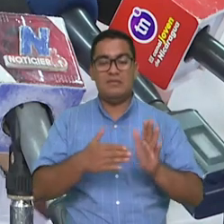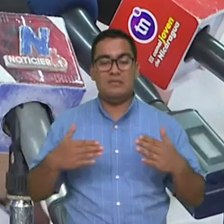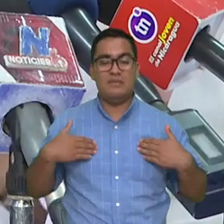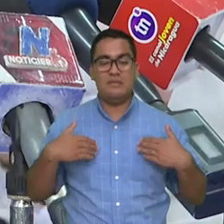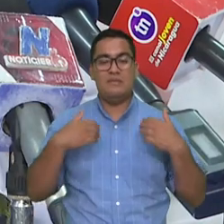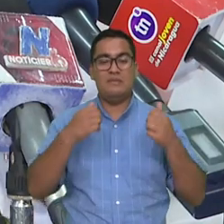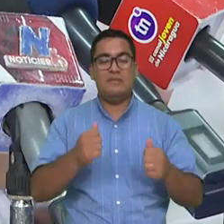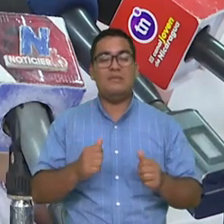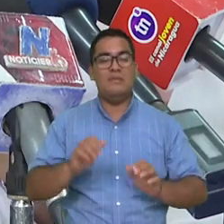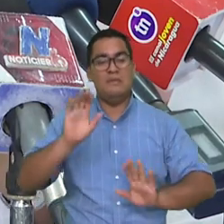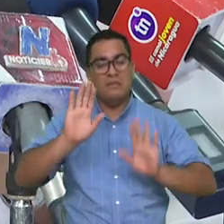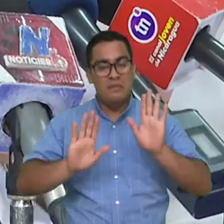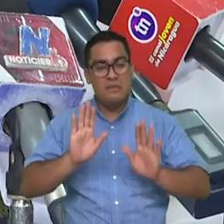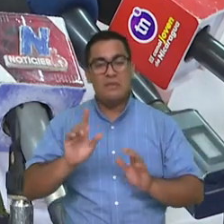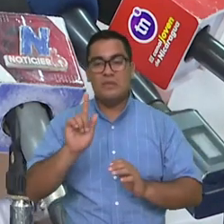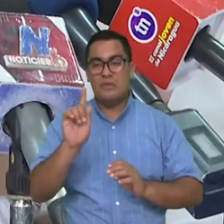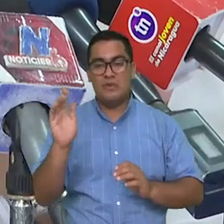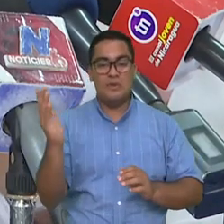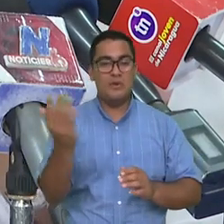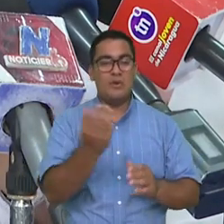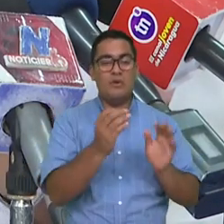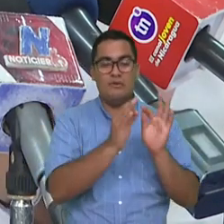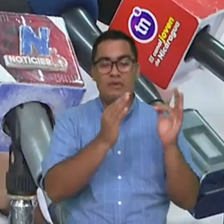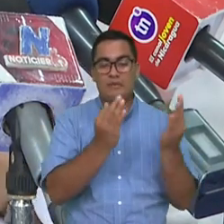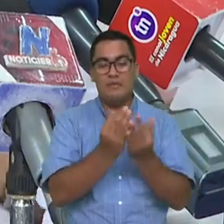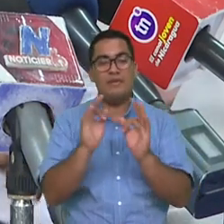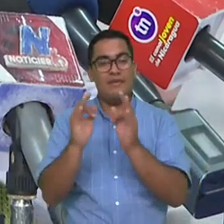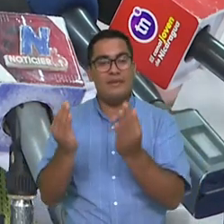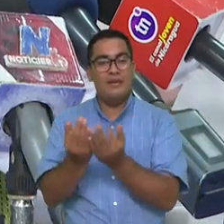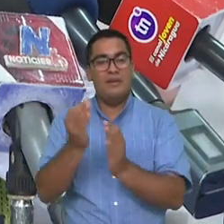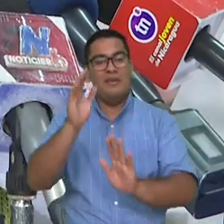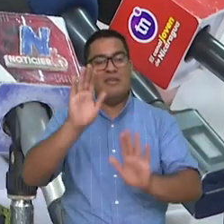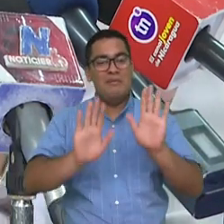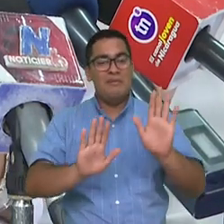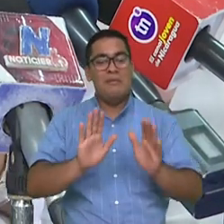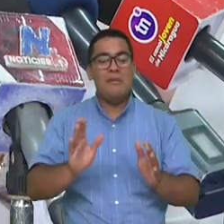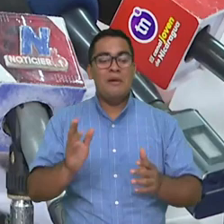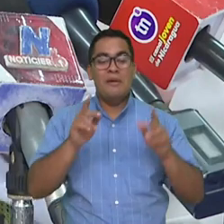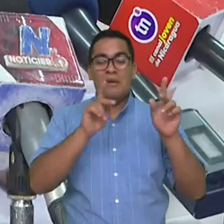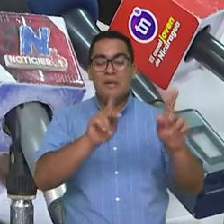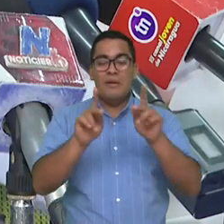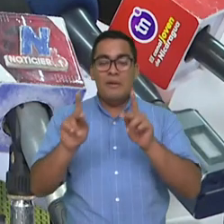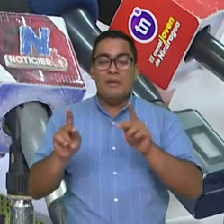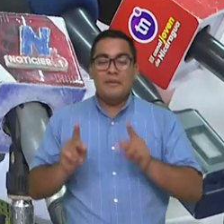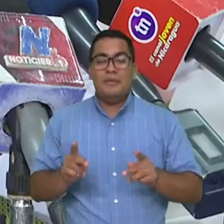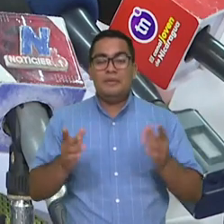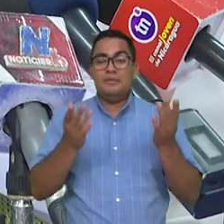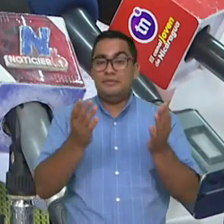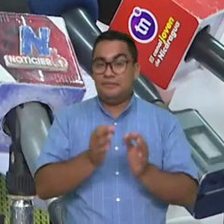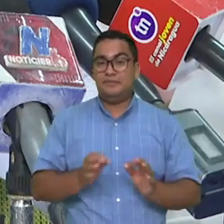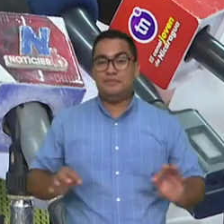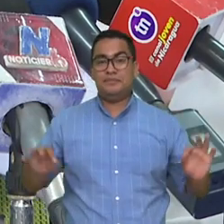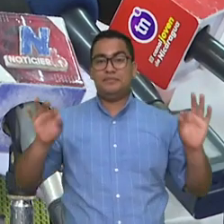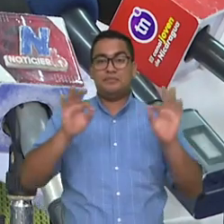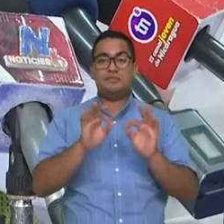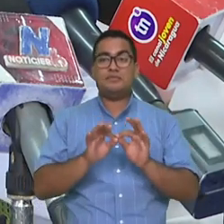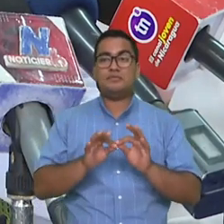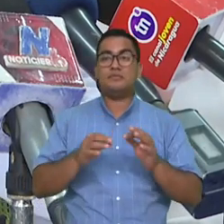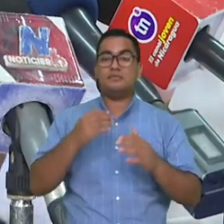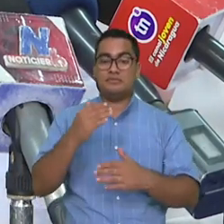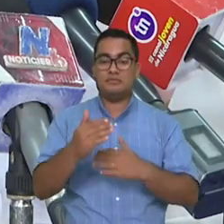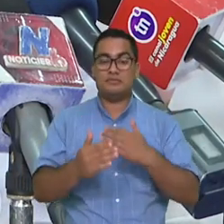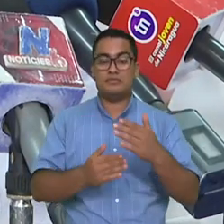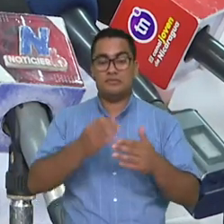donde participamos todos, donde la familia es protagonista, donde el individuo es parte de su proceso y tiene